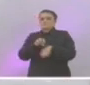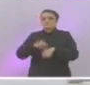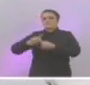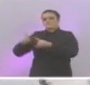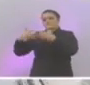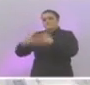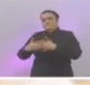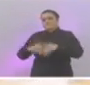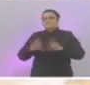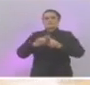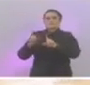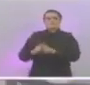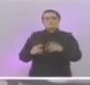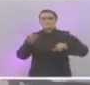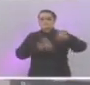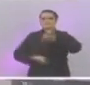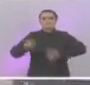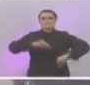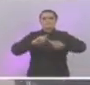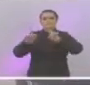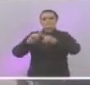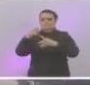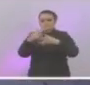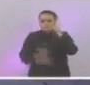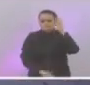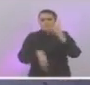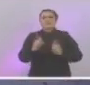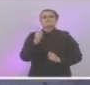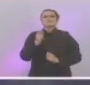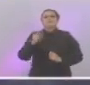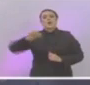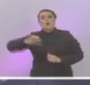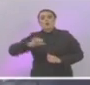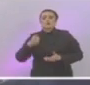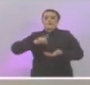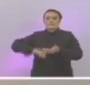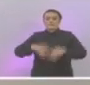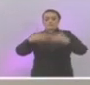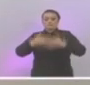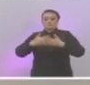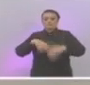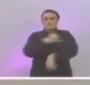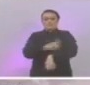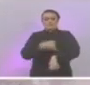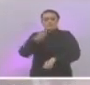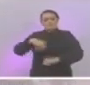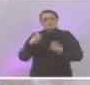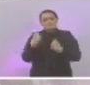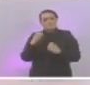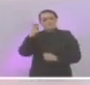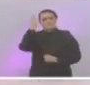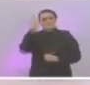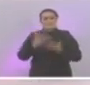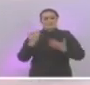y equipo y productos químicos, simbolizan hoy la fortaleza de la industria potosina. Y para aprovechar